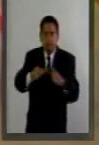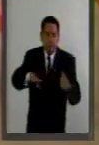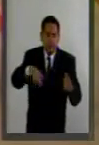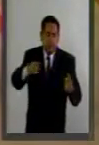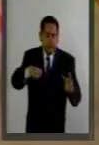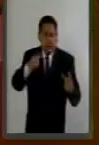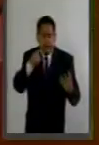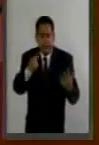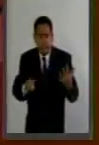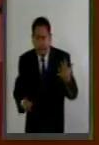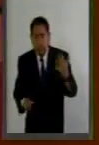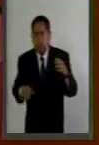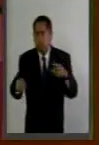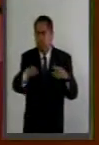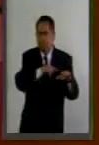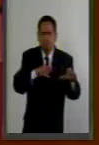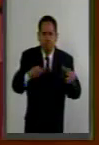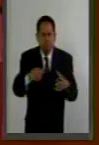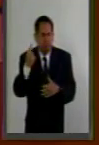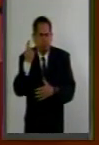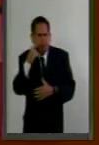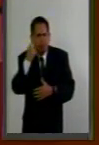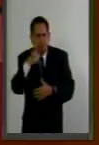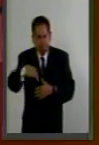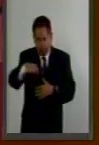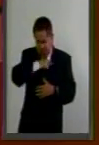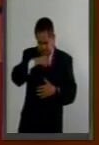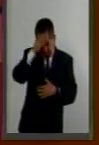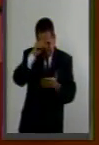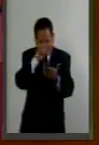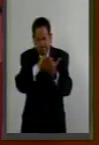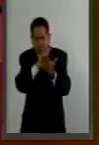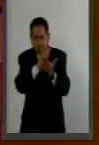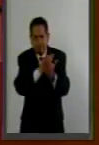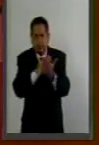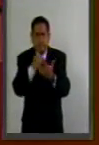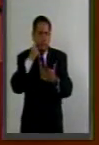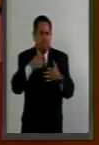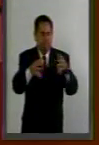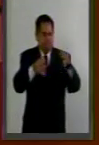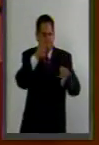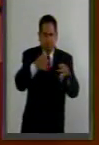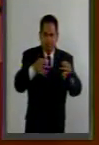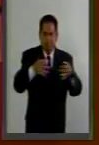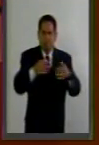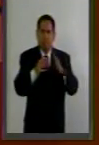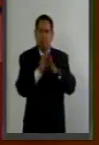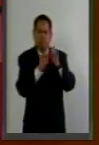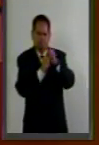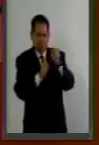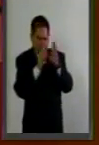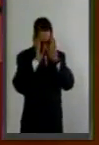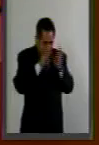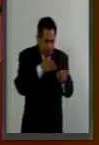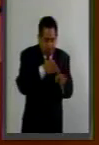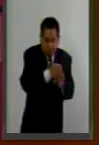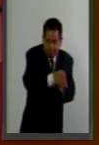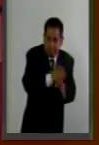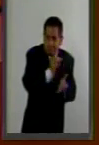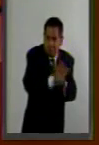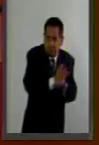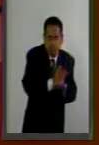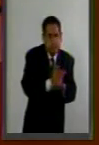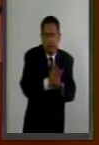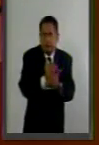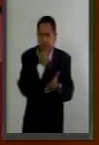esfuerzos orientados a consolidar la jurisdicción constitucional en México. Debemos